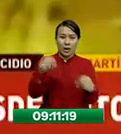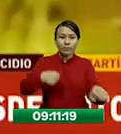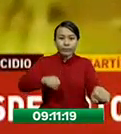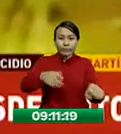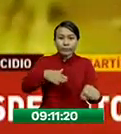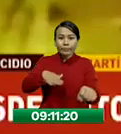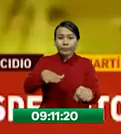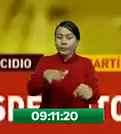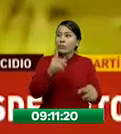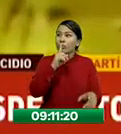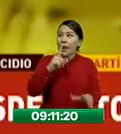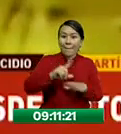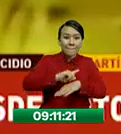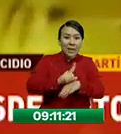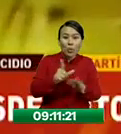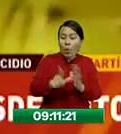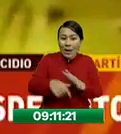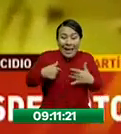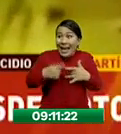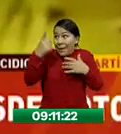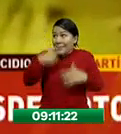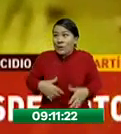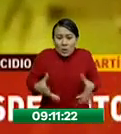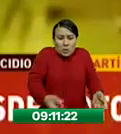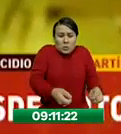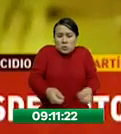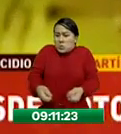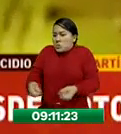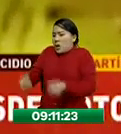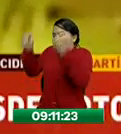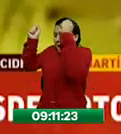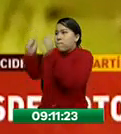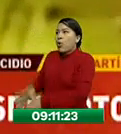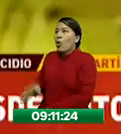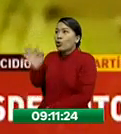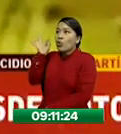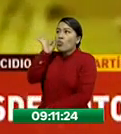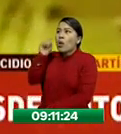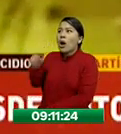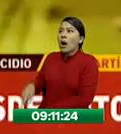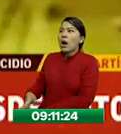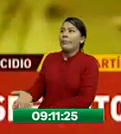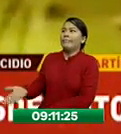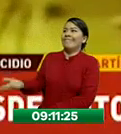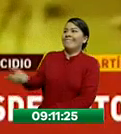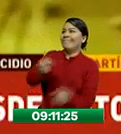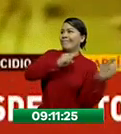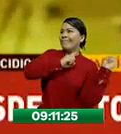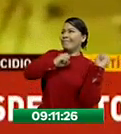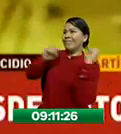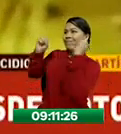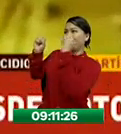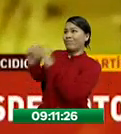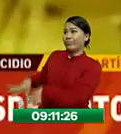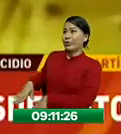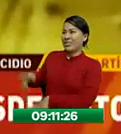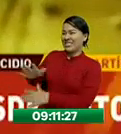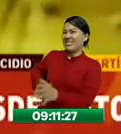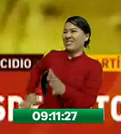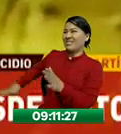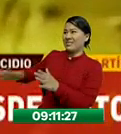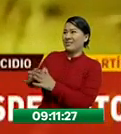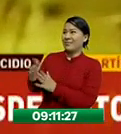y segundos después, este sujeto arrastra el cuerpo de una joven madre de familia para abandonarla en medio del